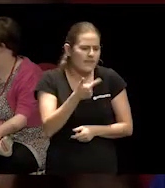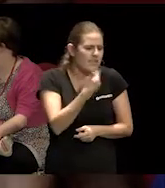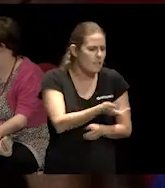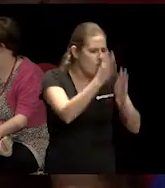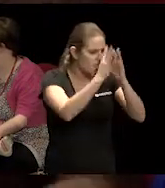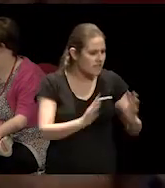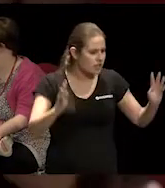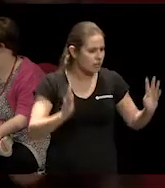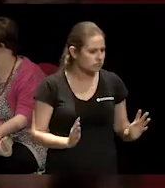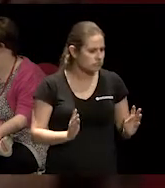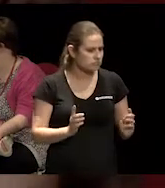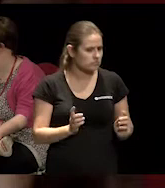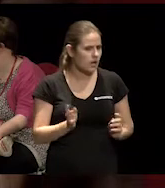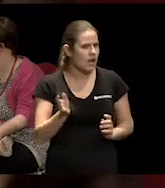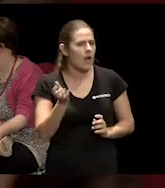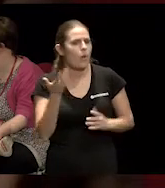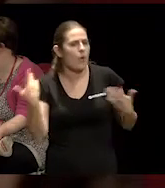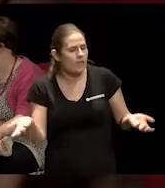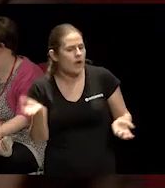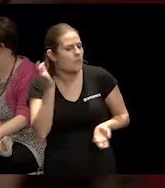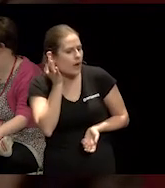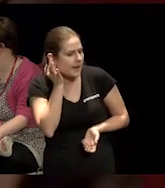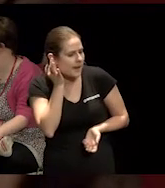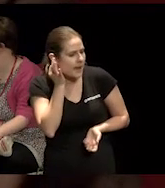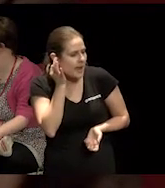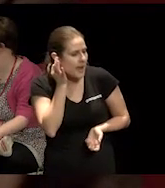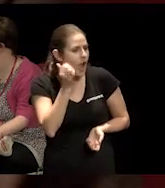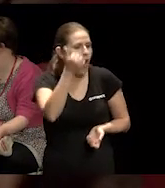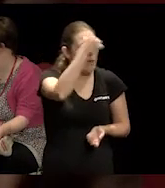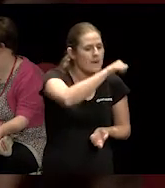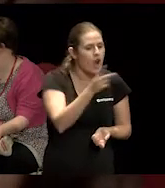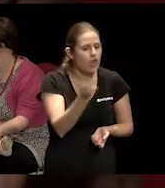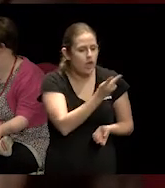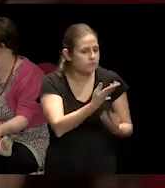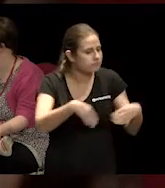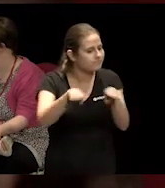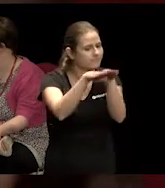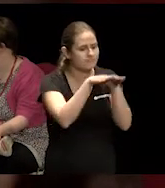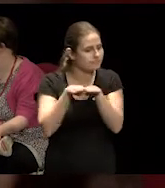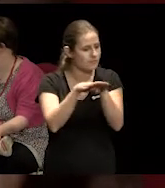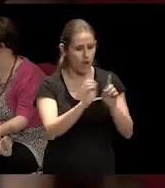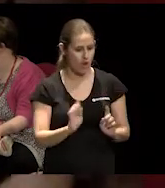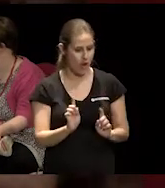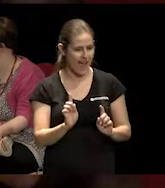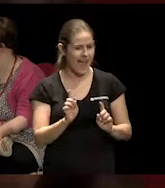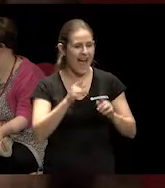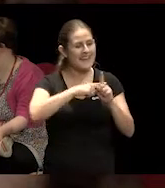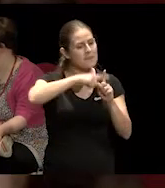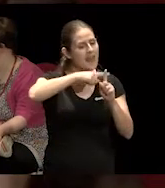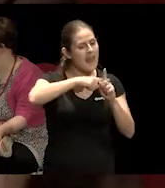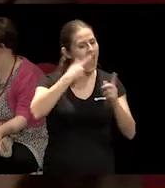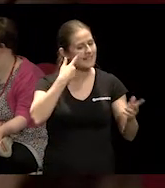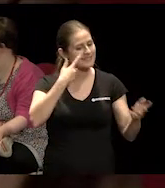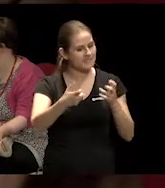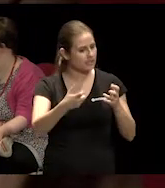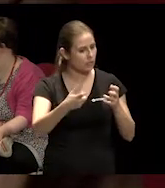las mujeres no han conseguido estar al mismo nivel que los hombres, no solamente a nivel artístico, sino en todos los estamentos